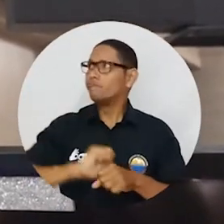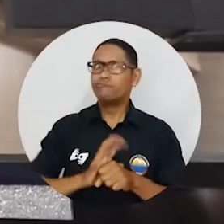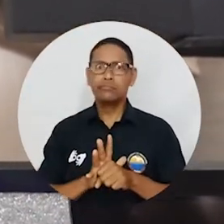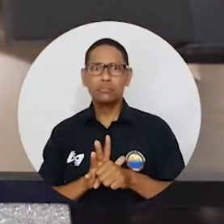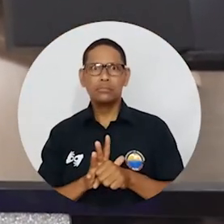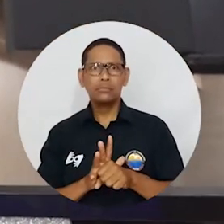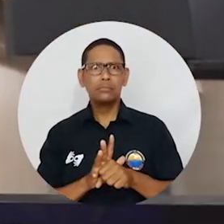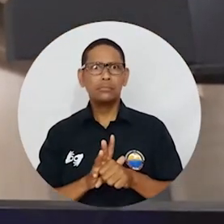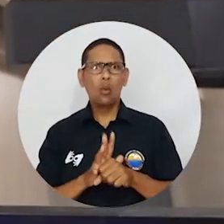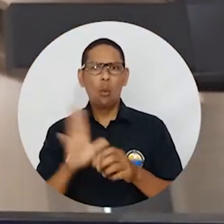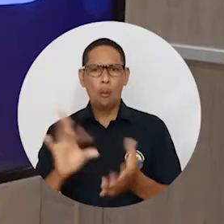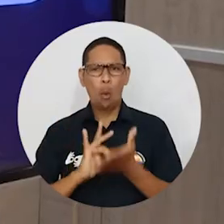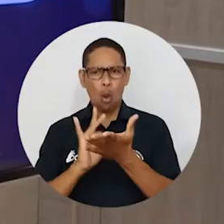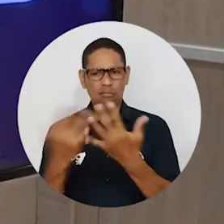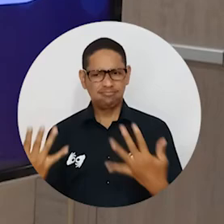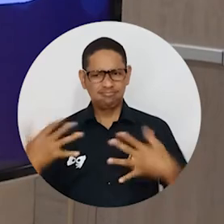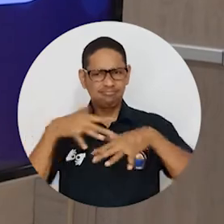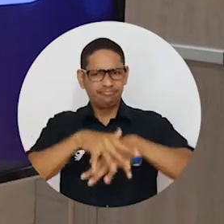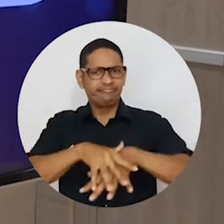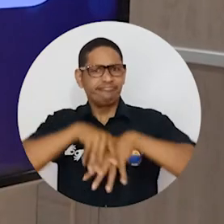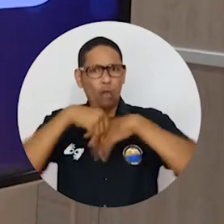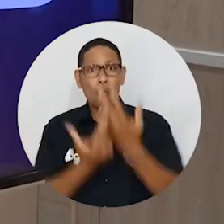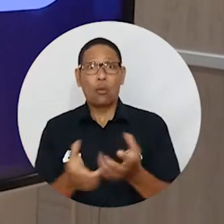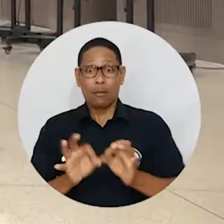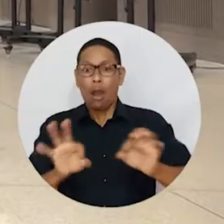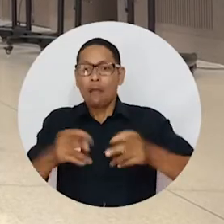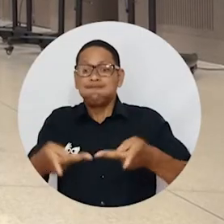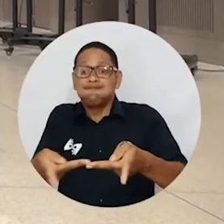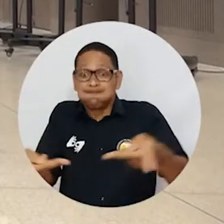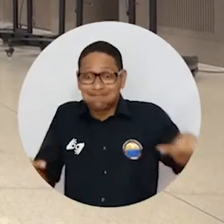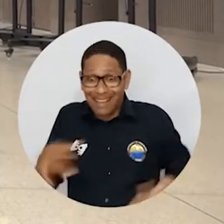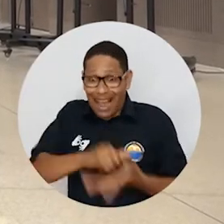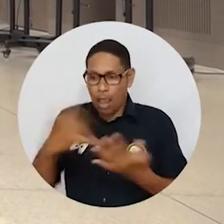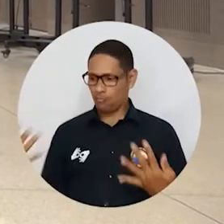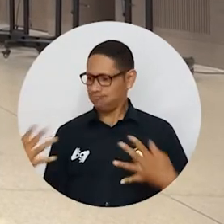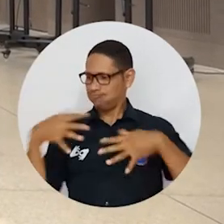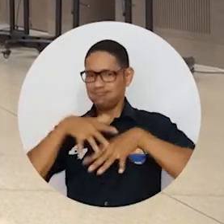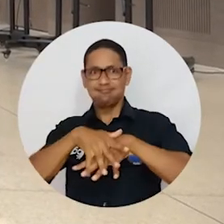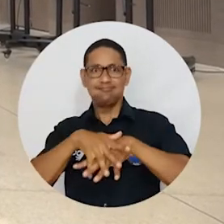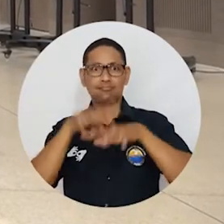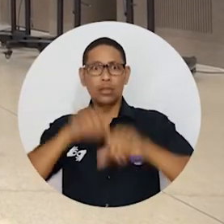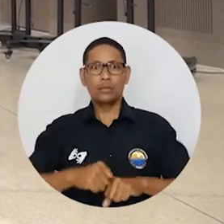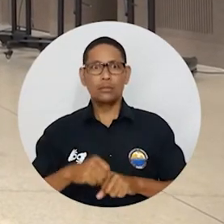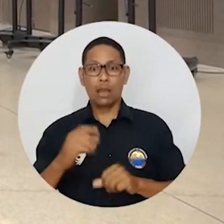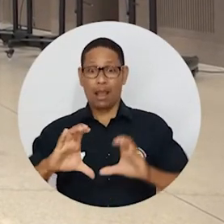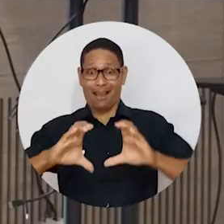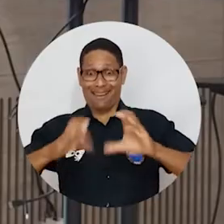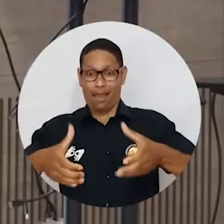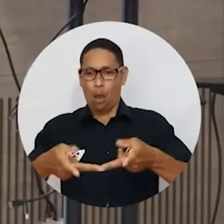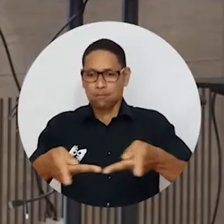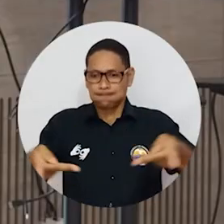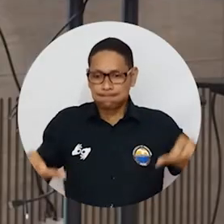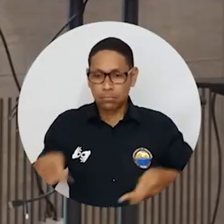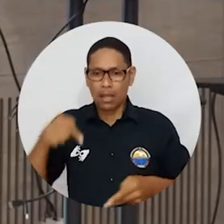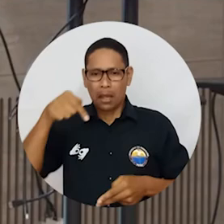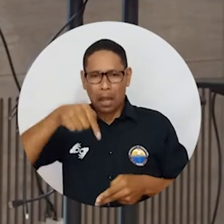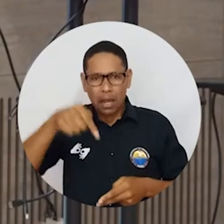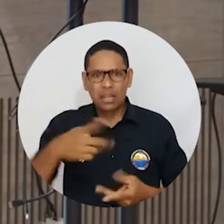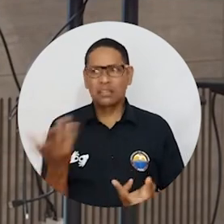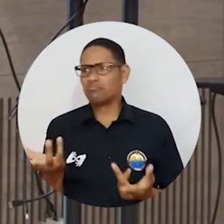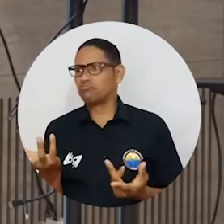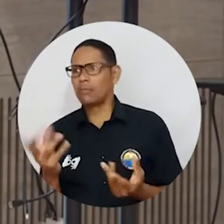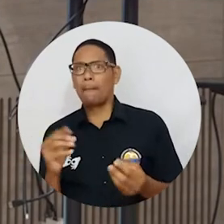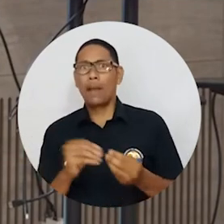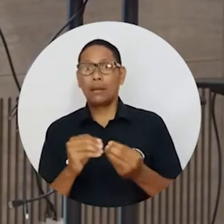podíamos hablar de un modelo híbrido si no hay forma de hibridar el espacio tradicional del salón de clase. Ya el salón de clase es un espacio en